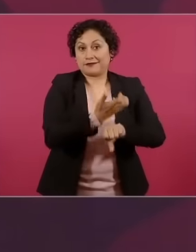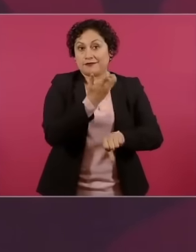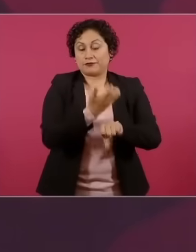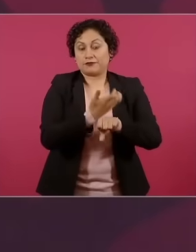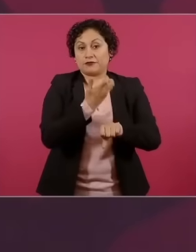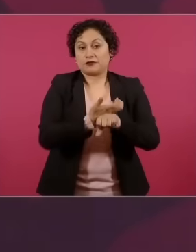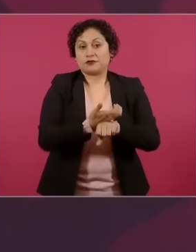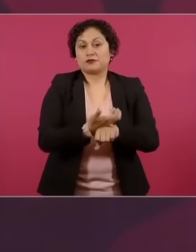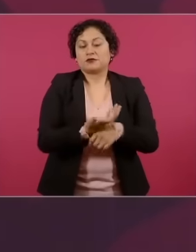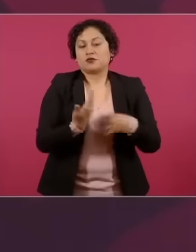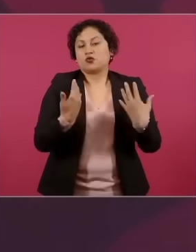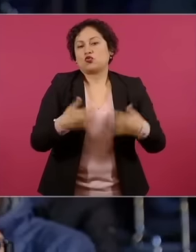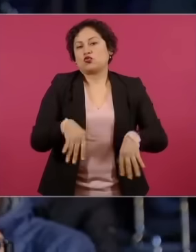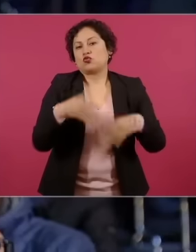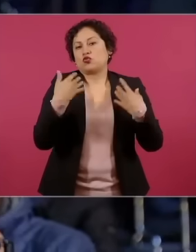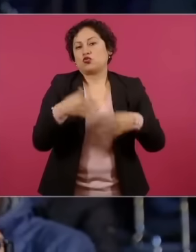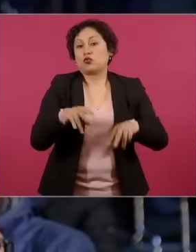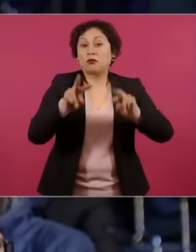culturalmente hay una decadencia,